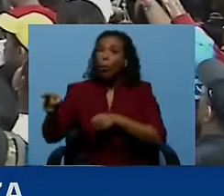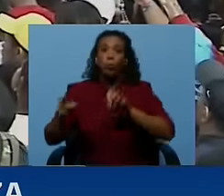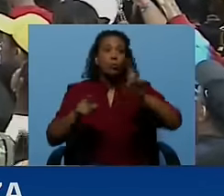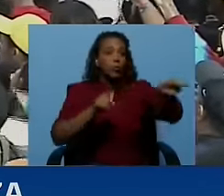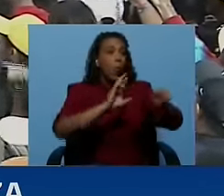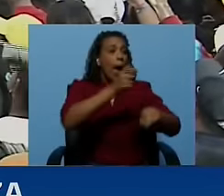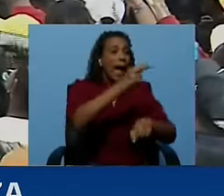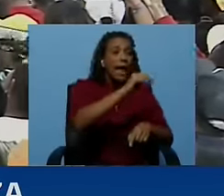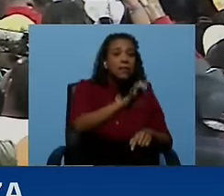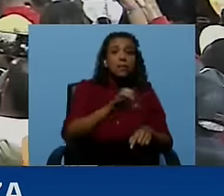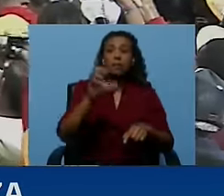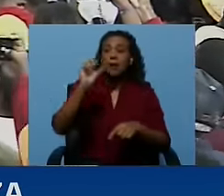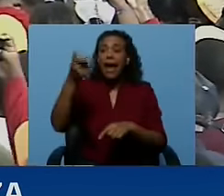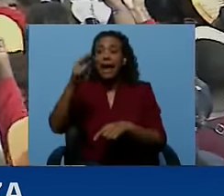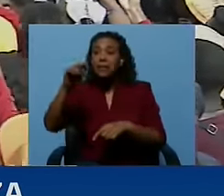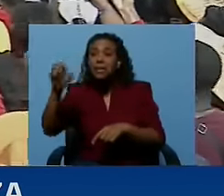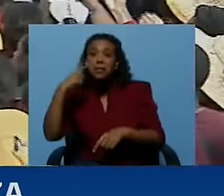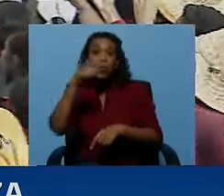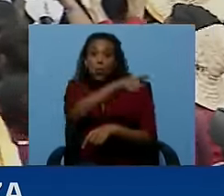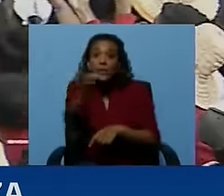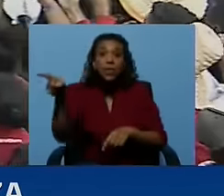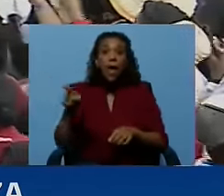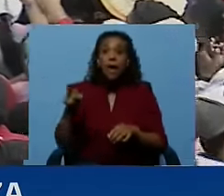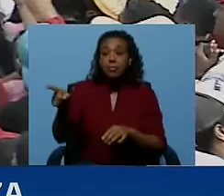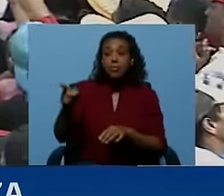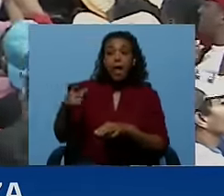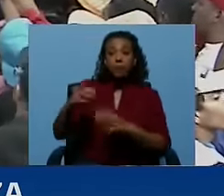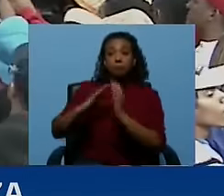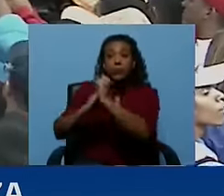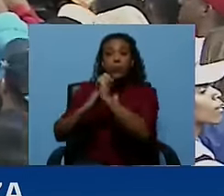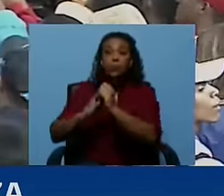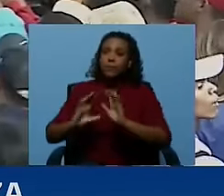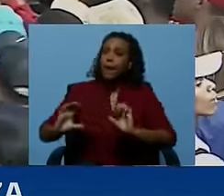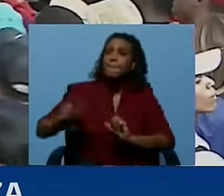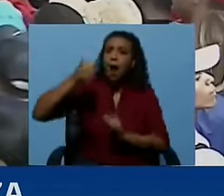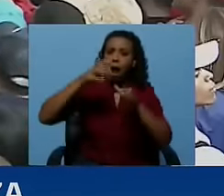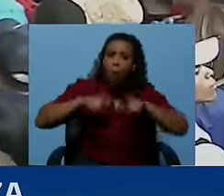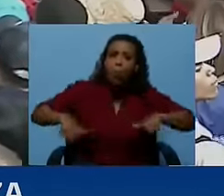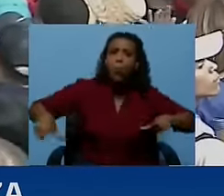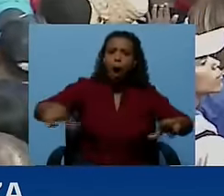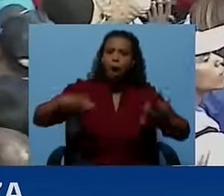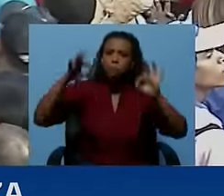Grecia, Génesis. Tenemos que tener un centro de mando superior.